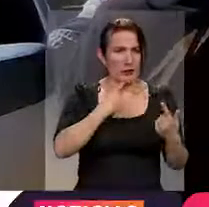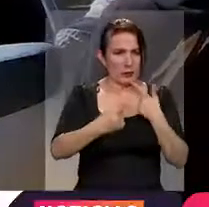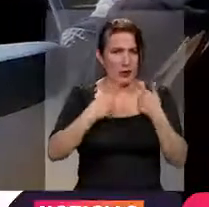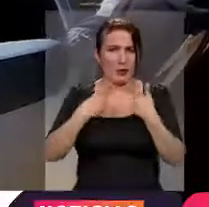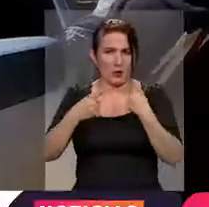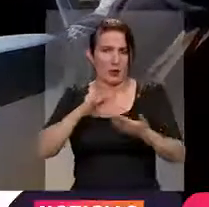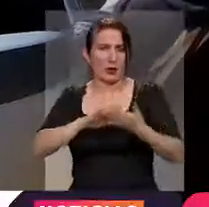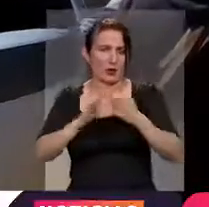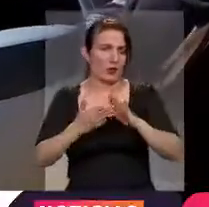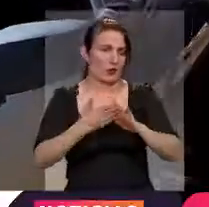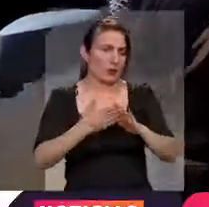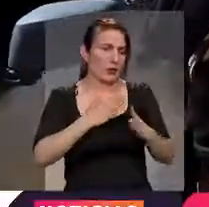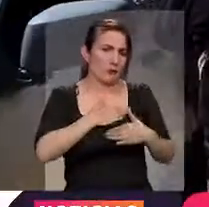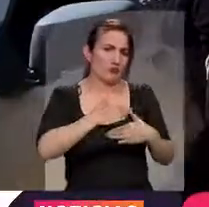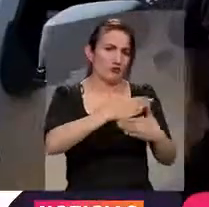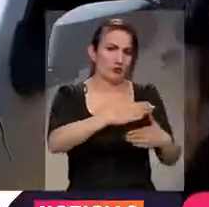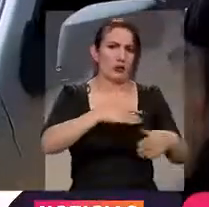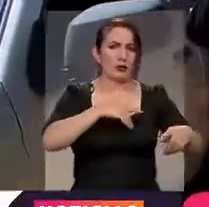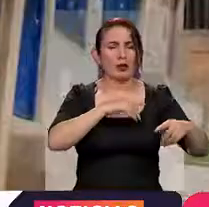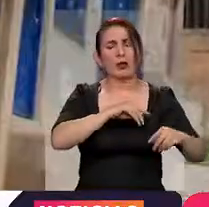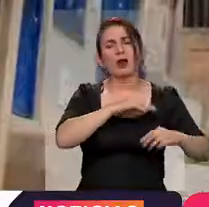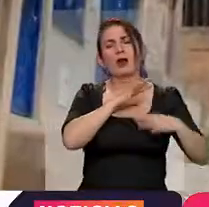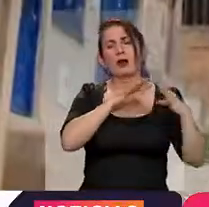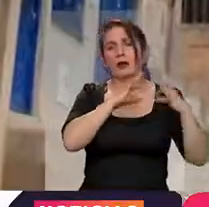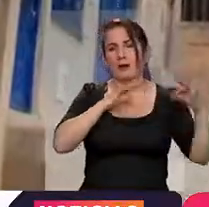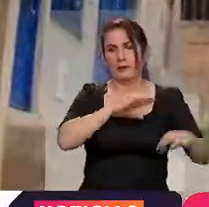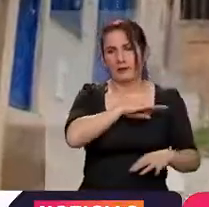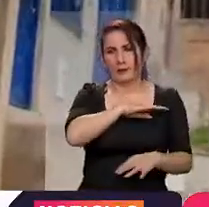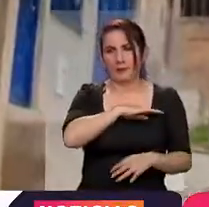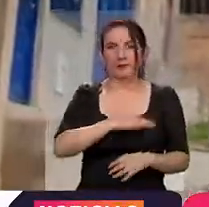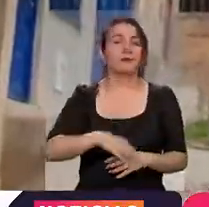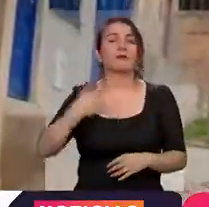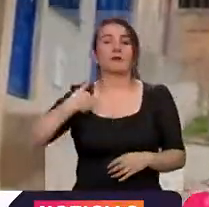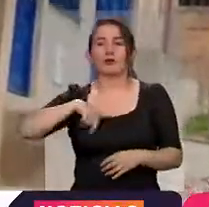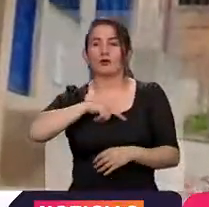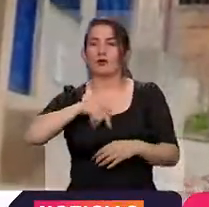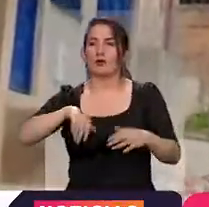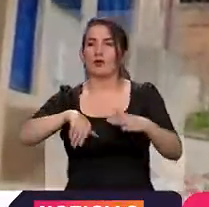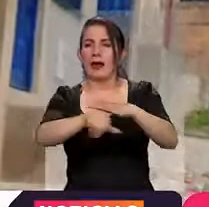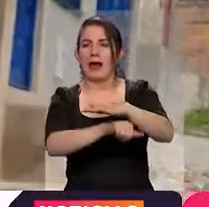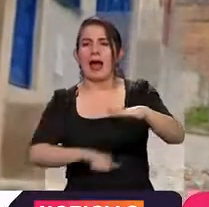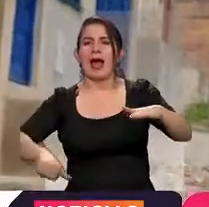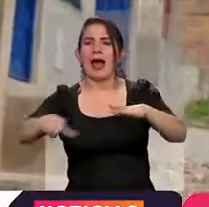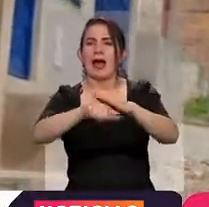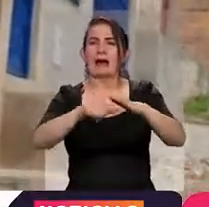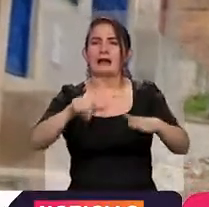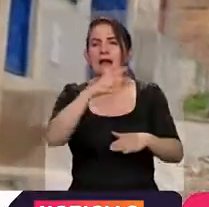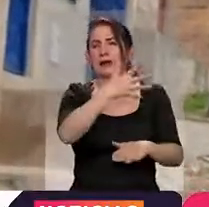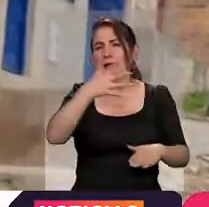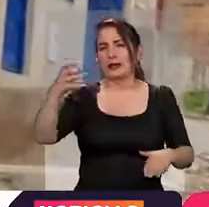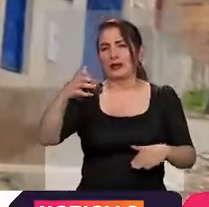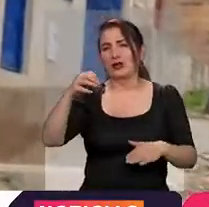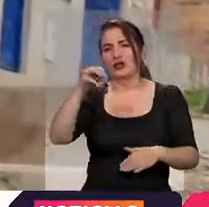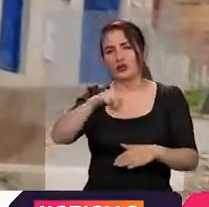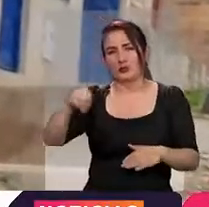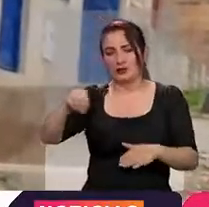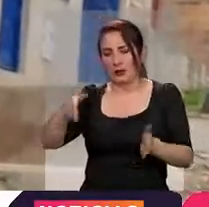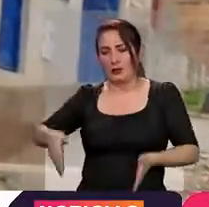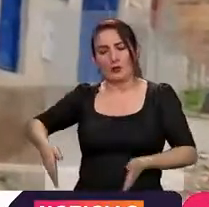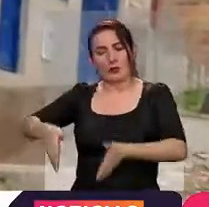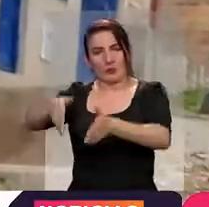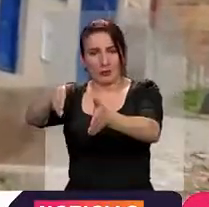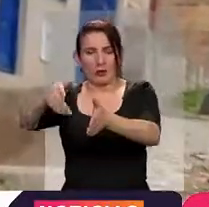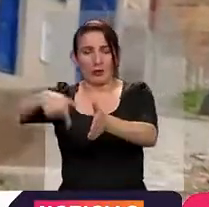con la comunidad y la administración distrital. Nosotros tenemos un área aproximada de 500 metros sobre la vía de la